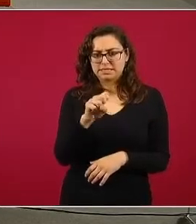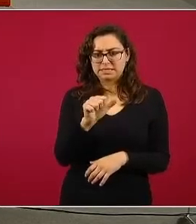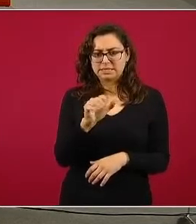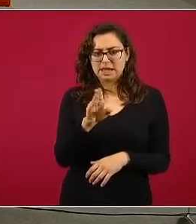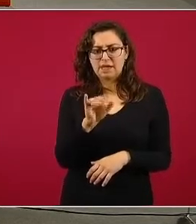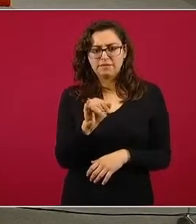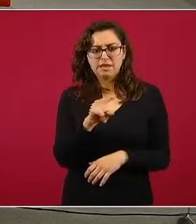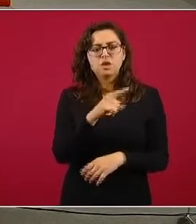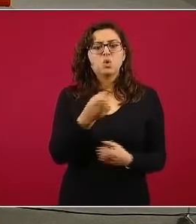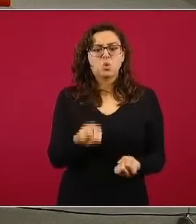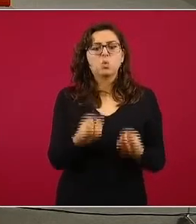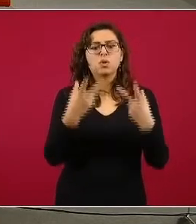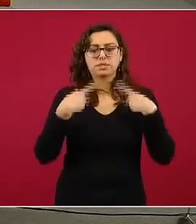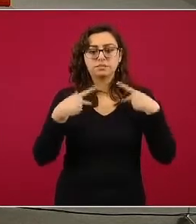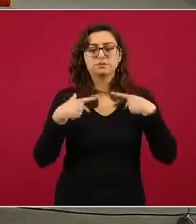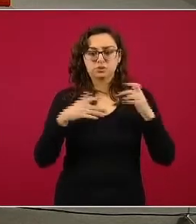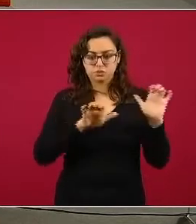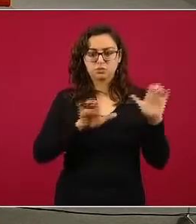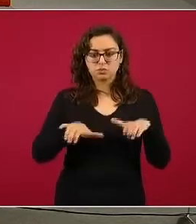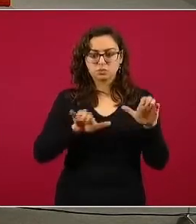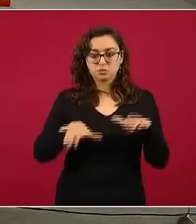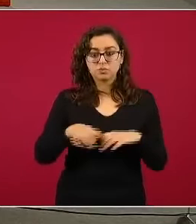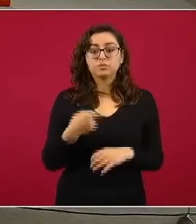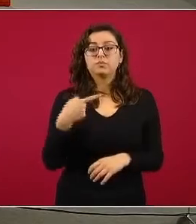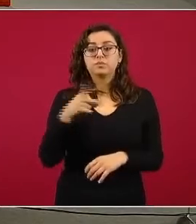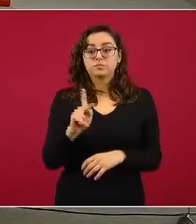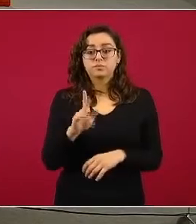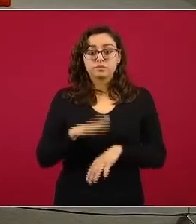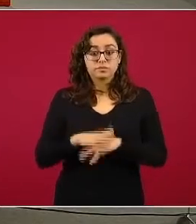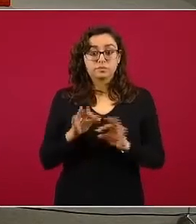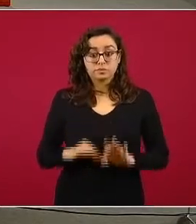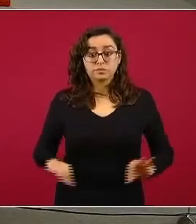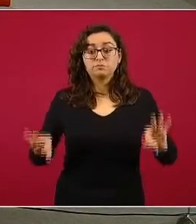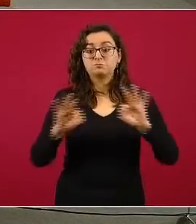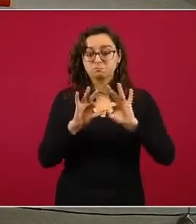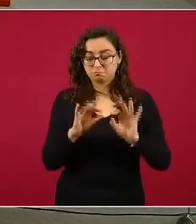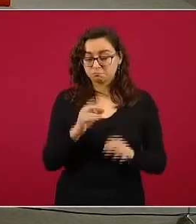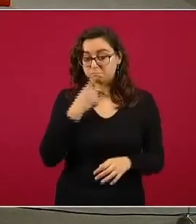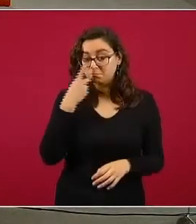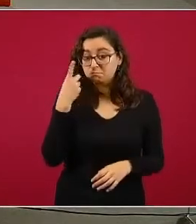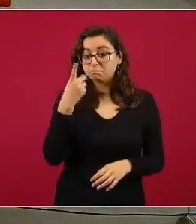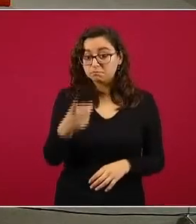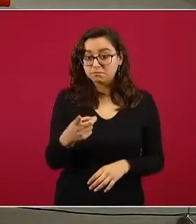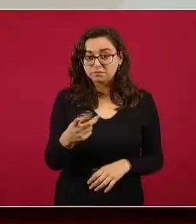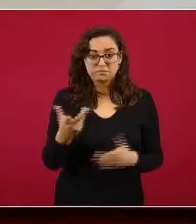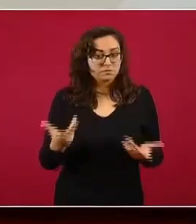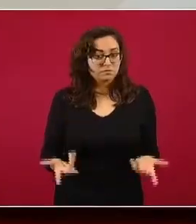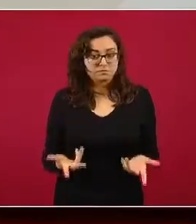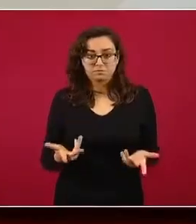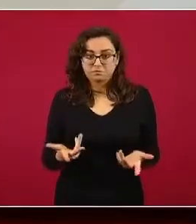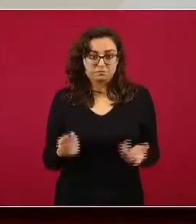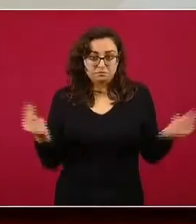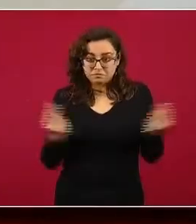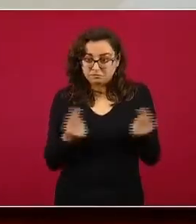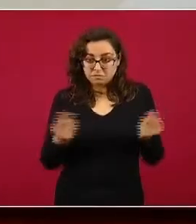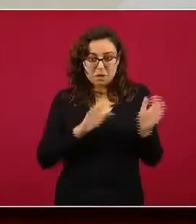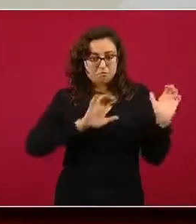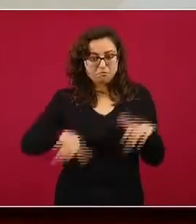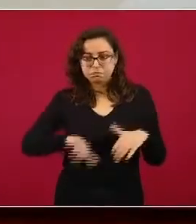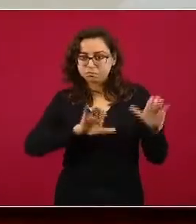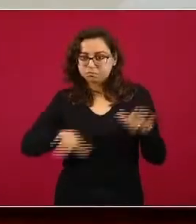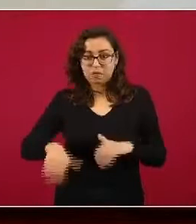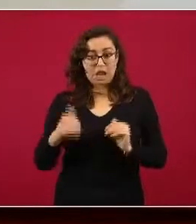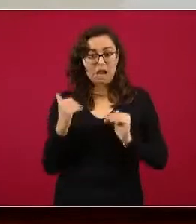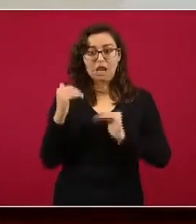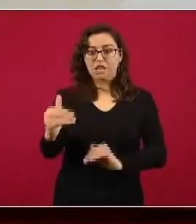momento manejando la información, pero lo importante sería decir que se va a contratar la cantidad de personal que se requiera, es decir, no